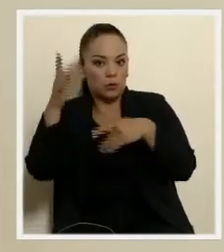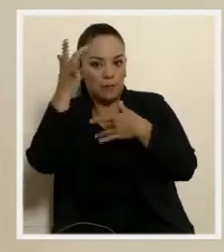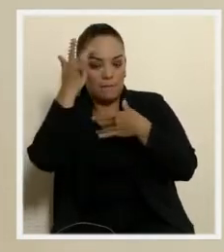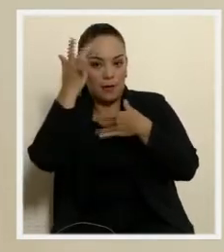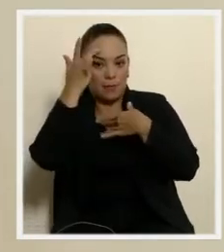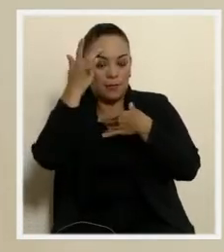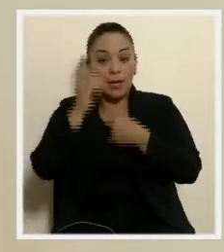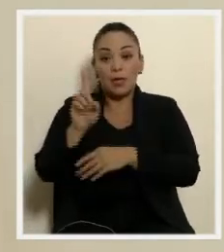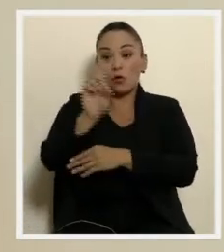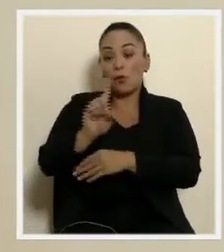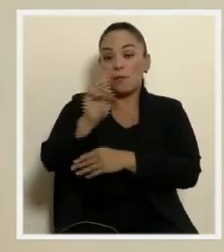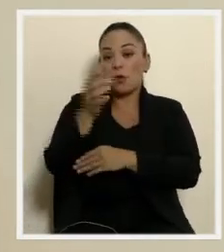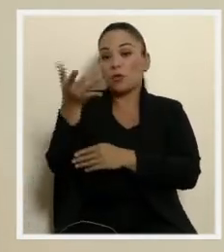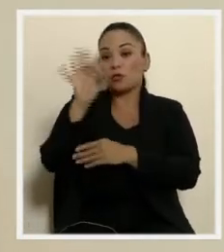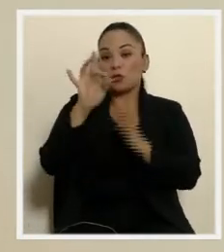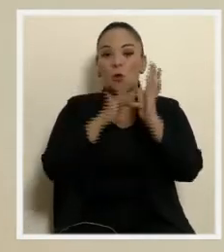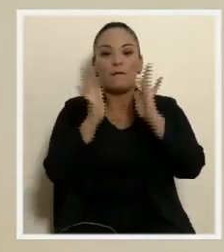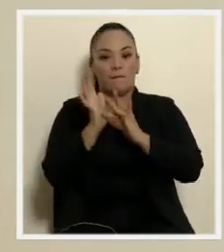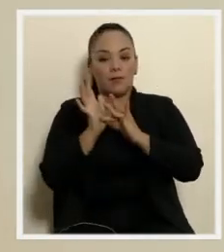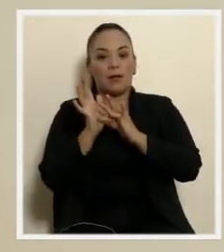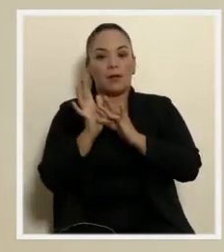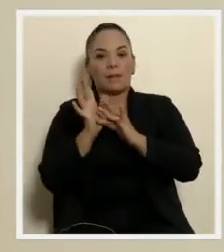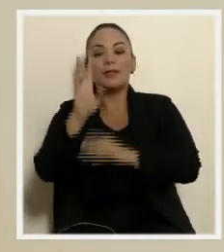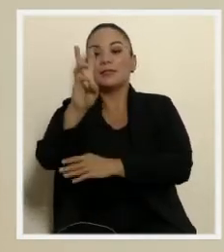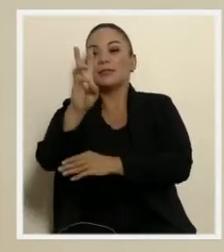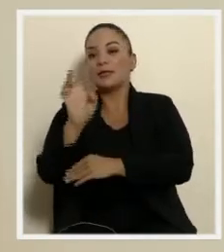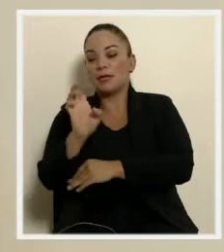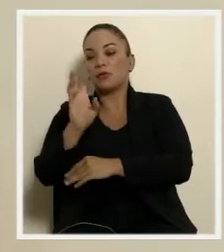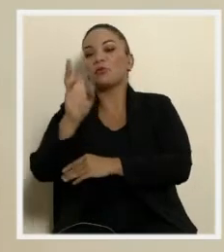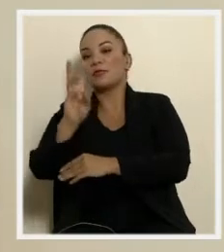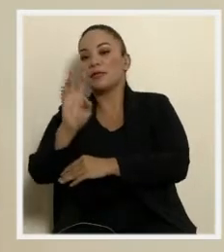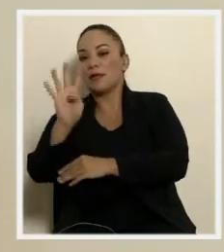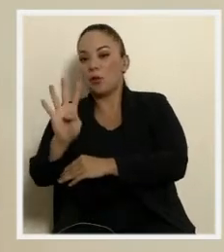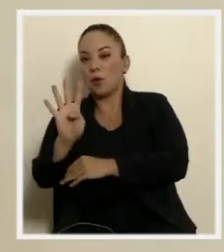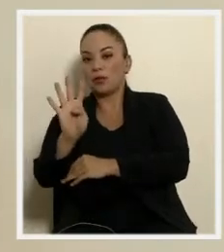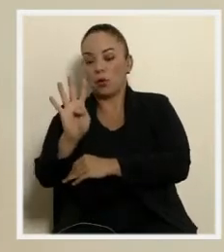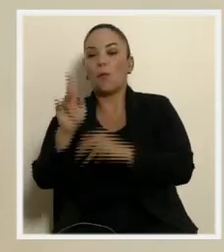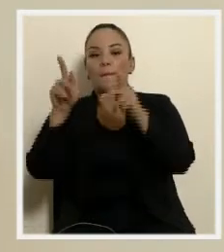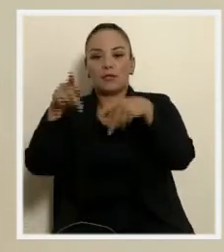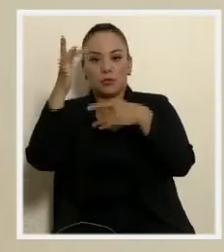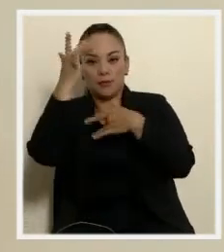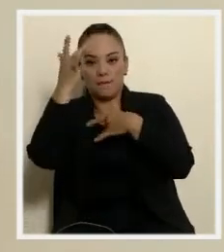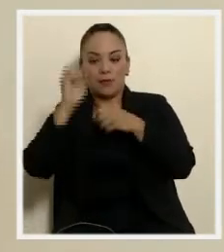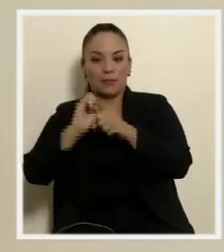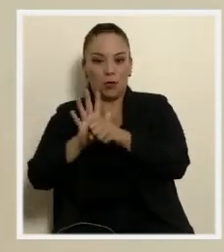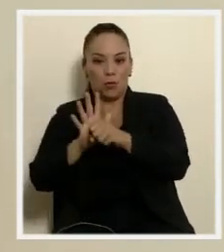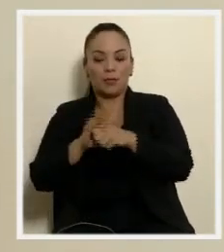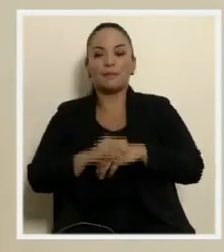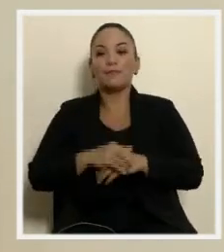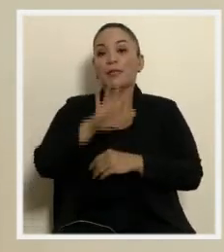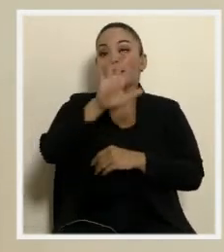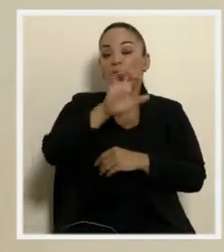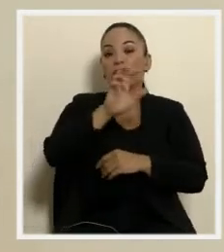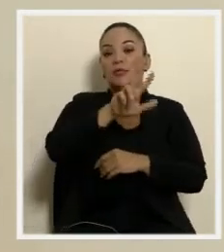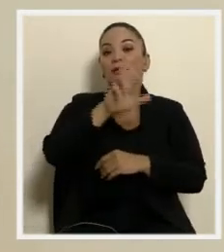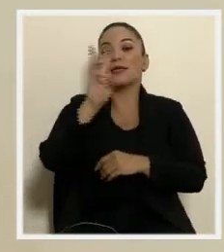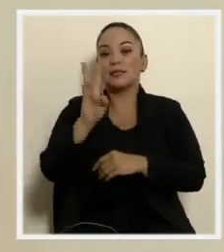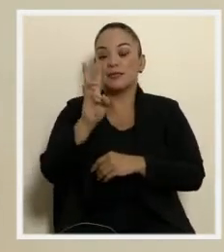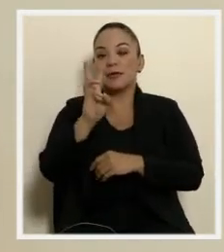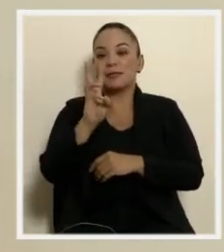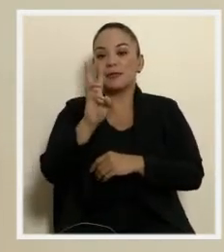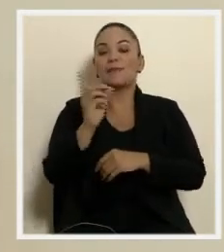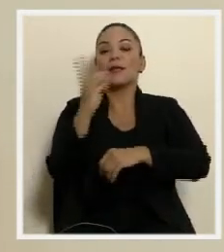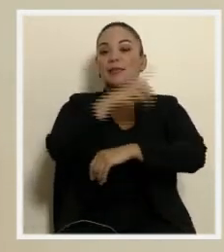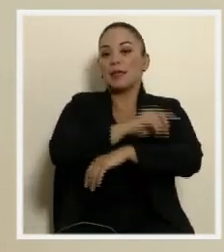para el día domingo 18 de abril se registraron 664 casos y 536 para